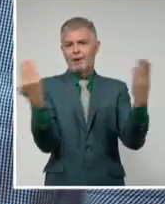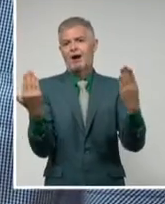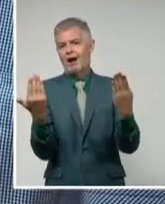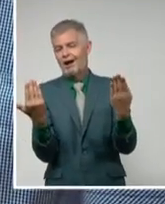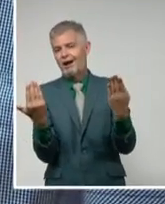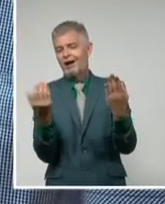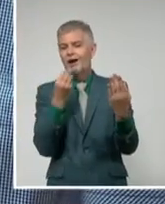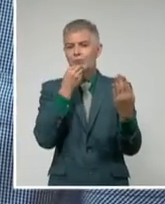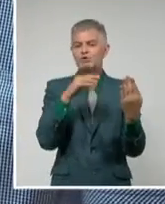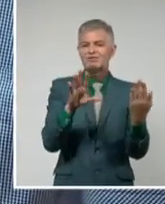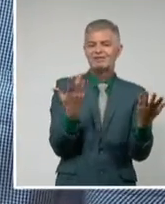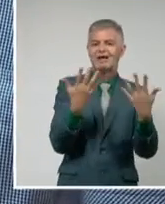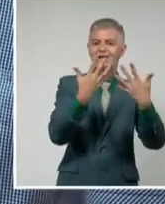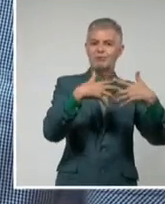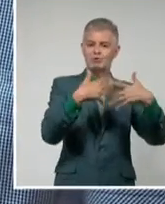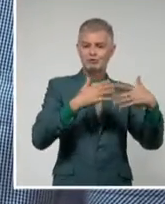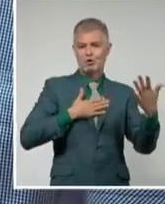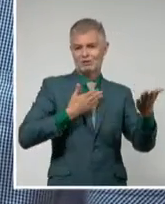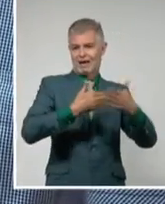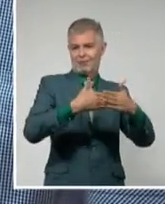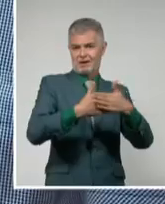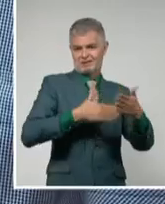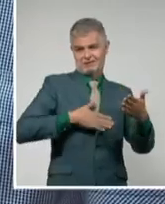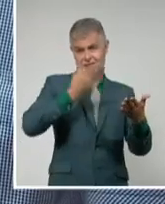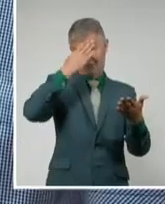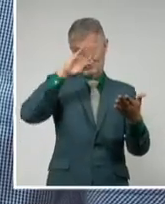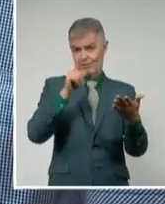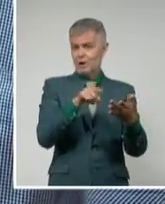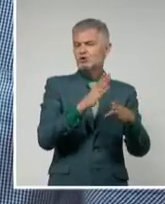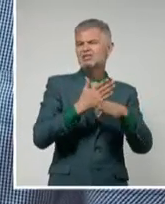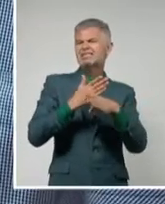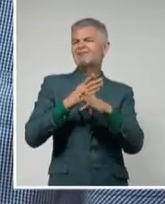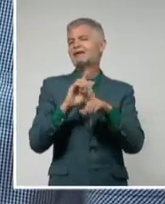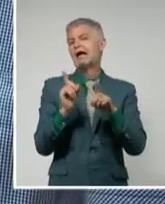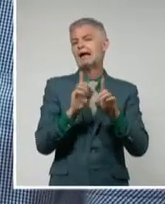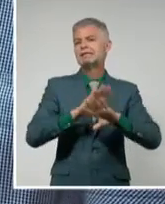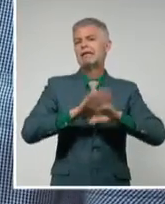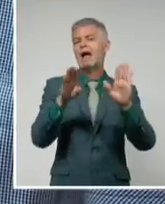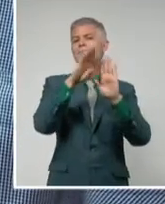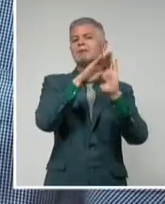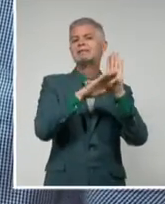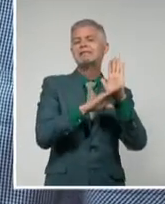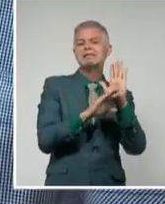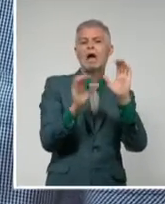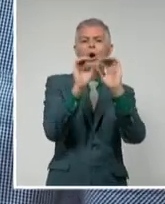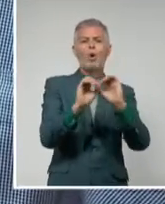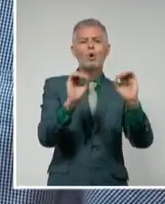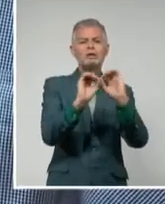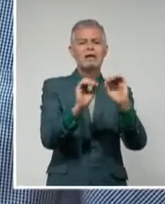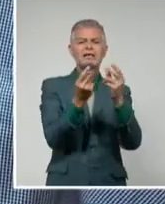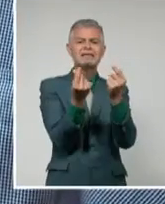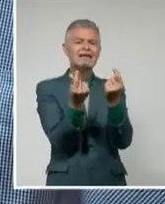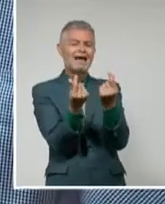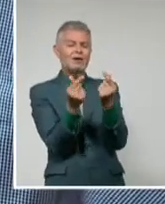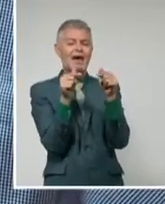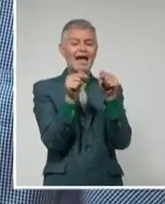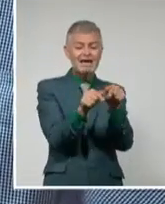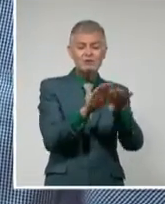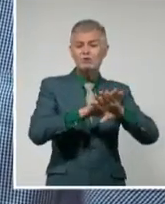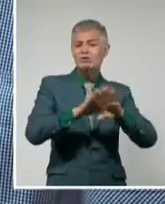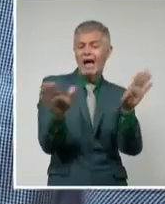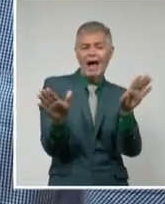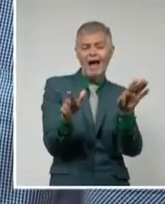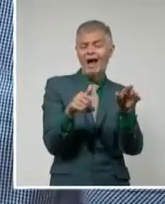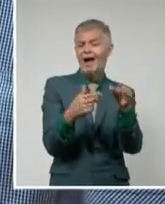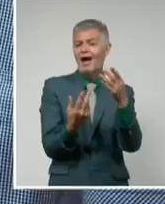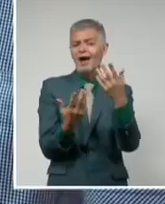potencialidades productivas que tienen las empresas. Esto no quiere decir que las medidas del ordenamiento monetario por sí solas generarán el